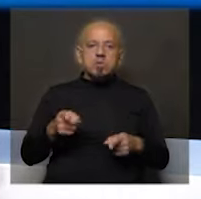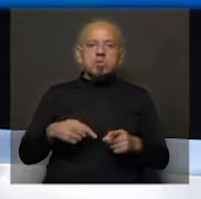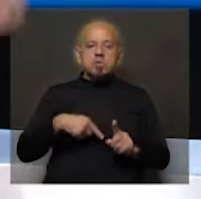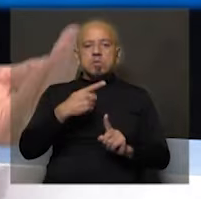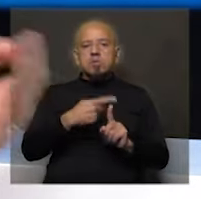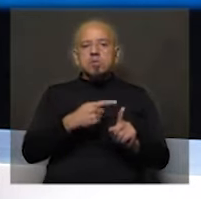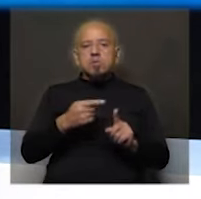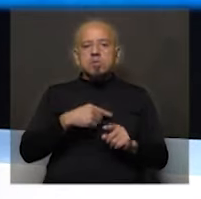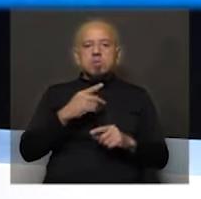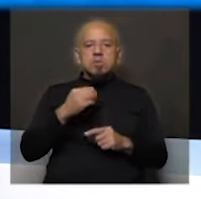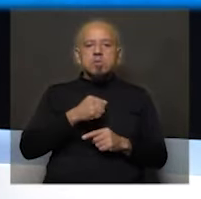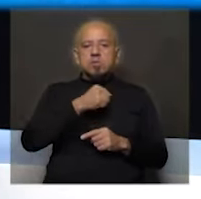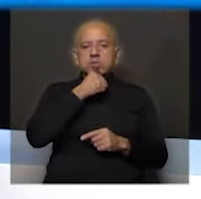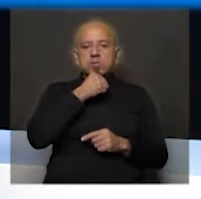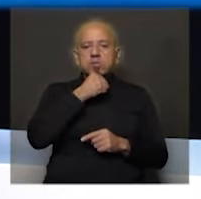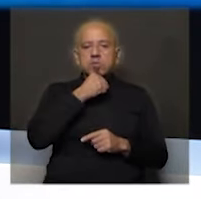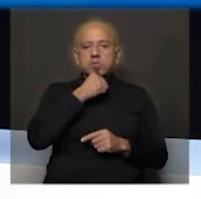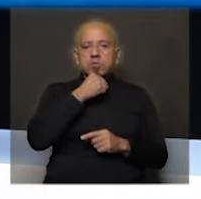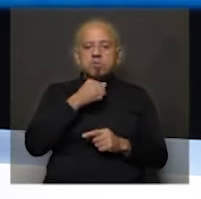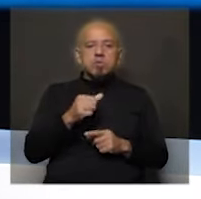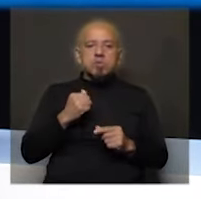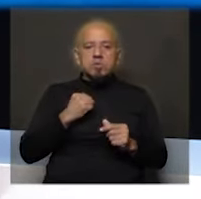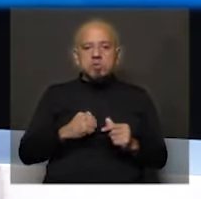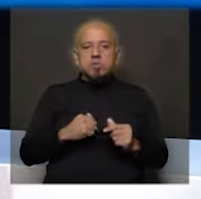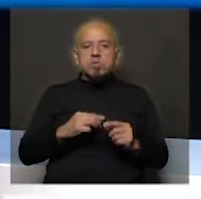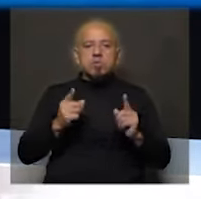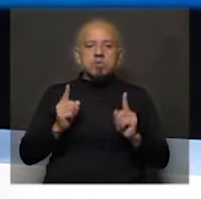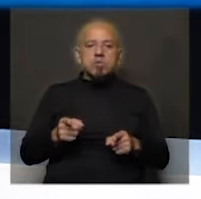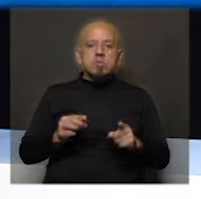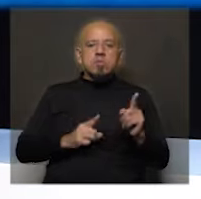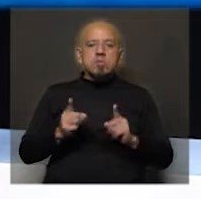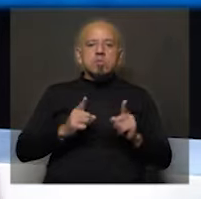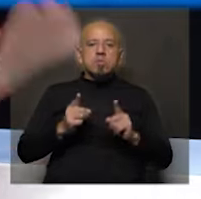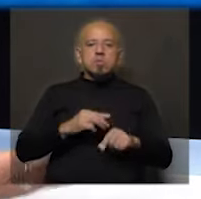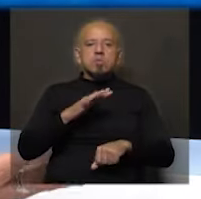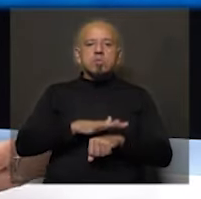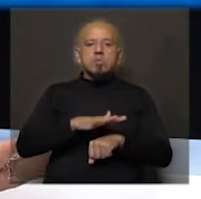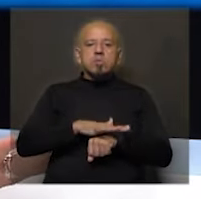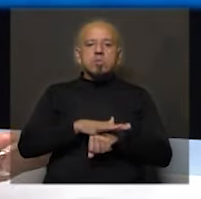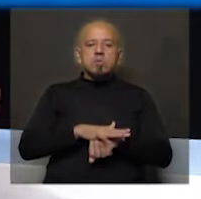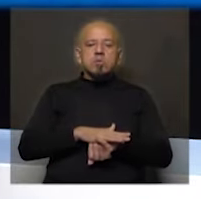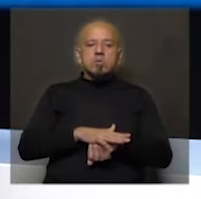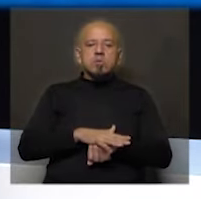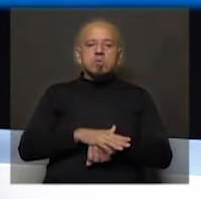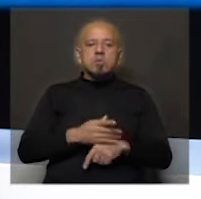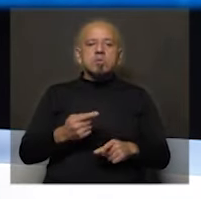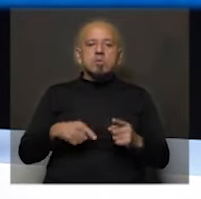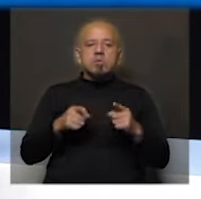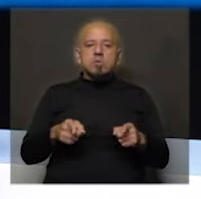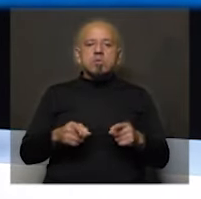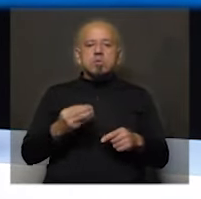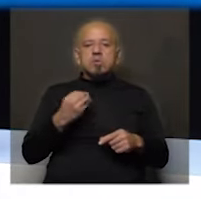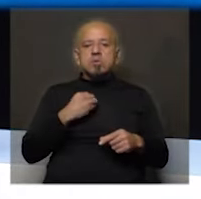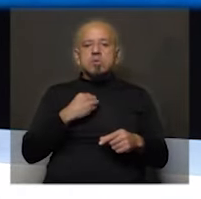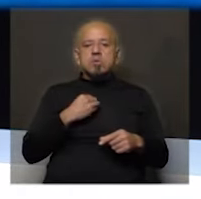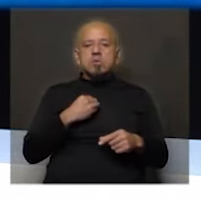abuelo el padre que le generó daño también En algunos momentos era una persona a quien quería mucho y esa confianza básica